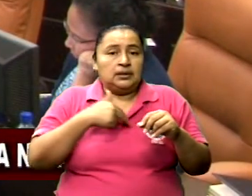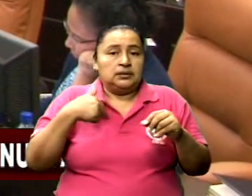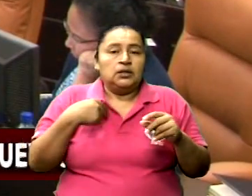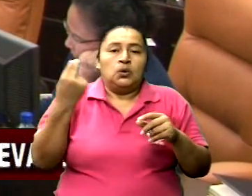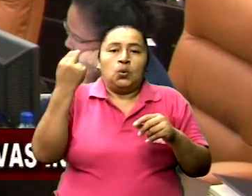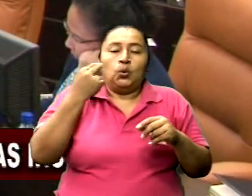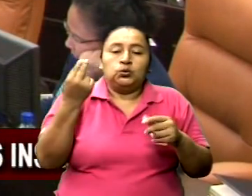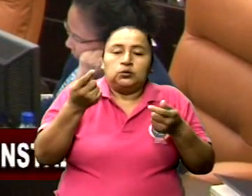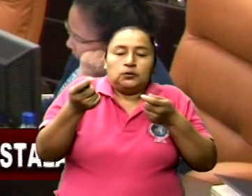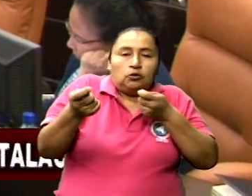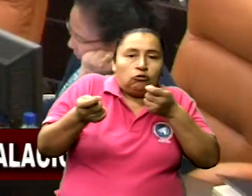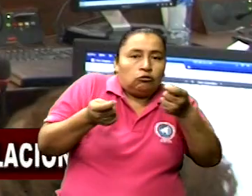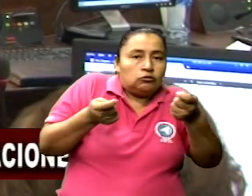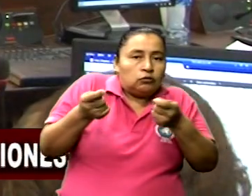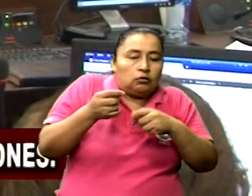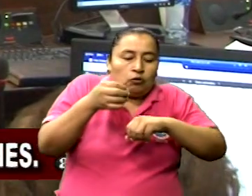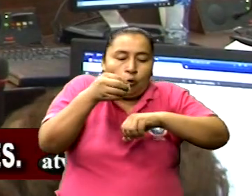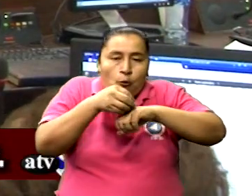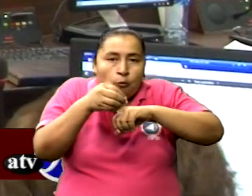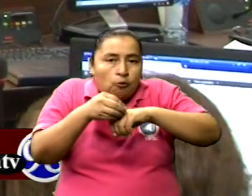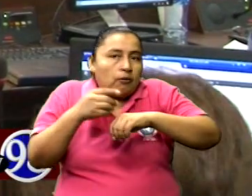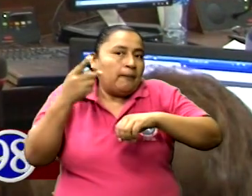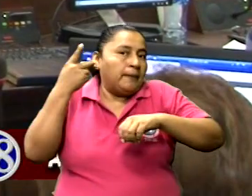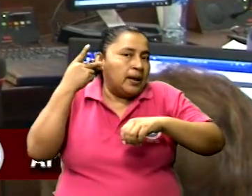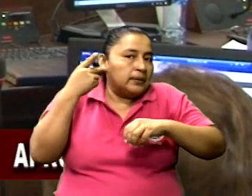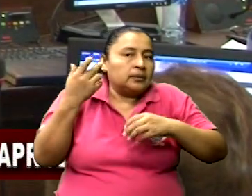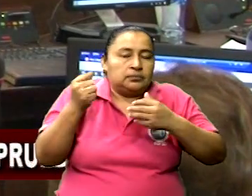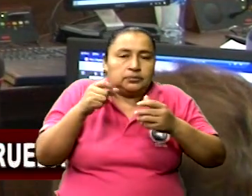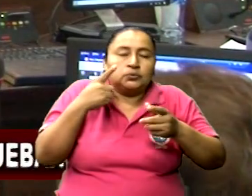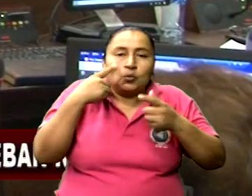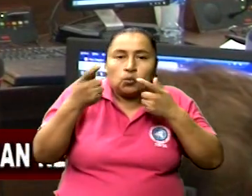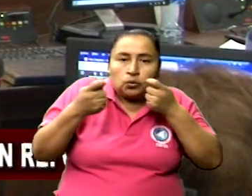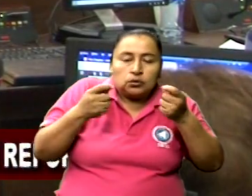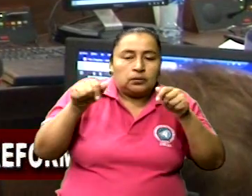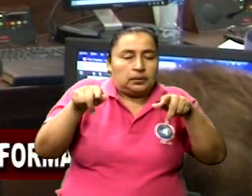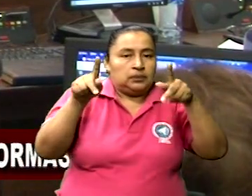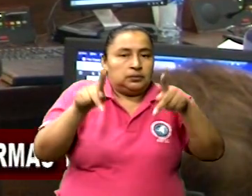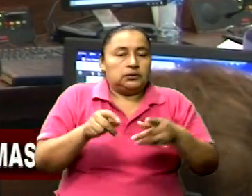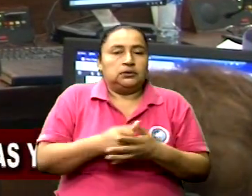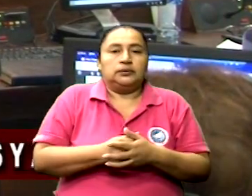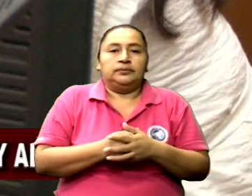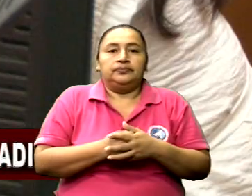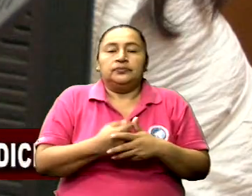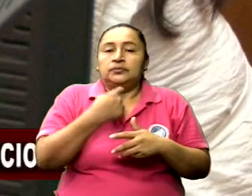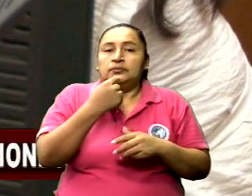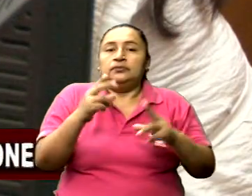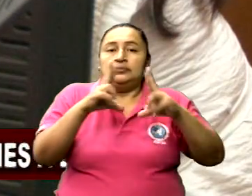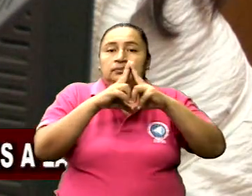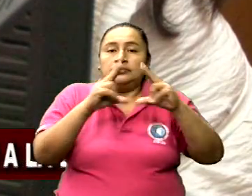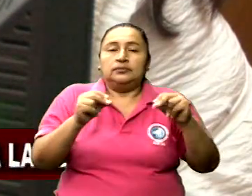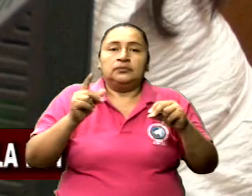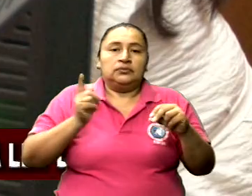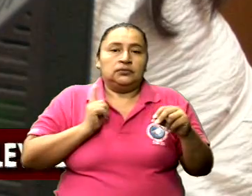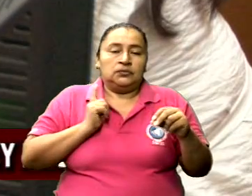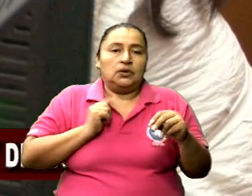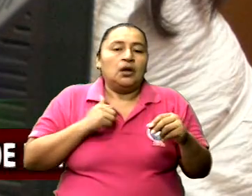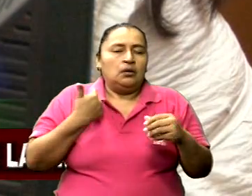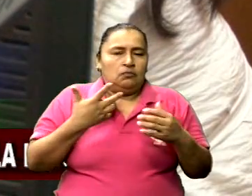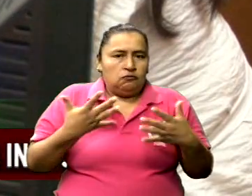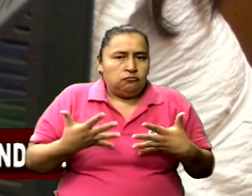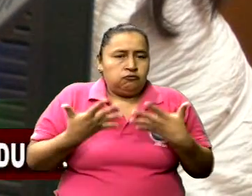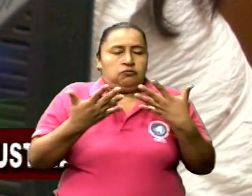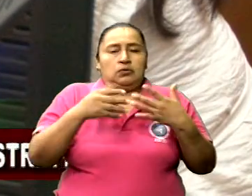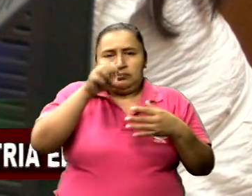uso racional de los recursos naturales para mayor beneficio de la población. Nicaragua cuenta con un potencial minero y debe